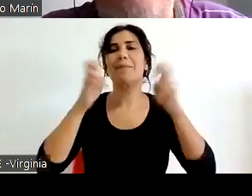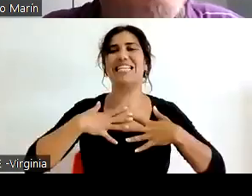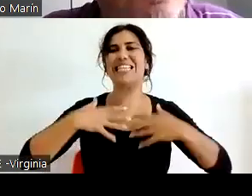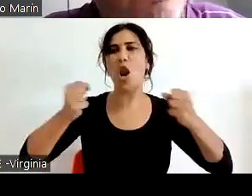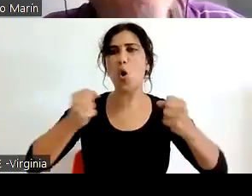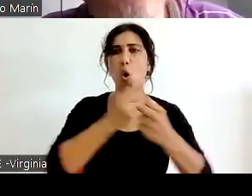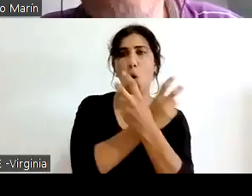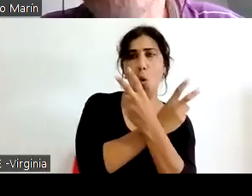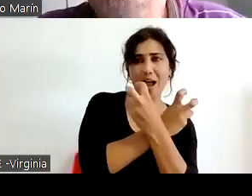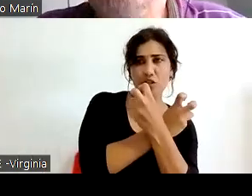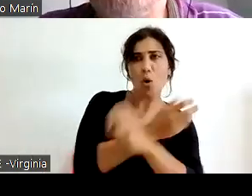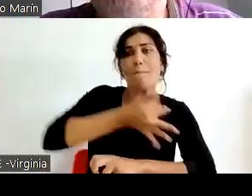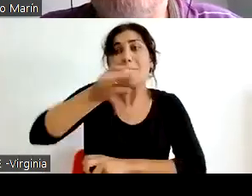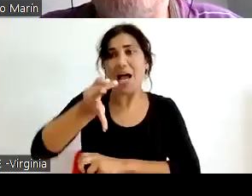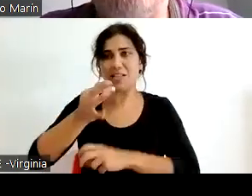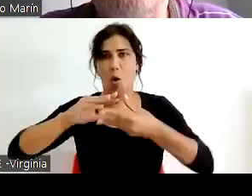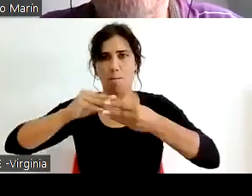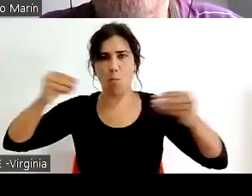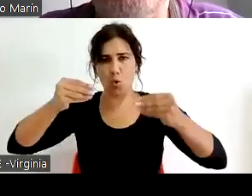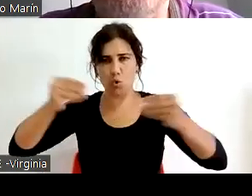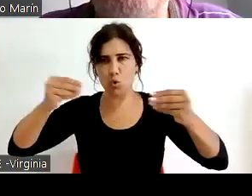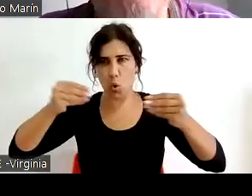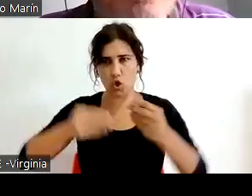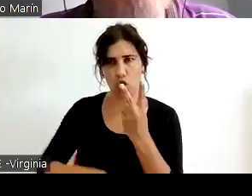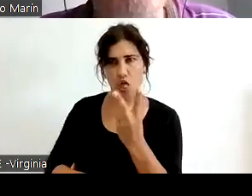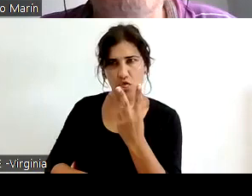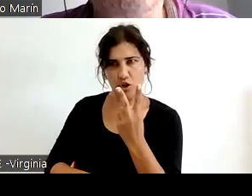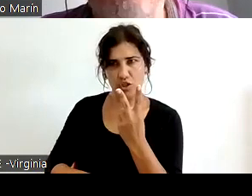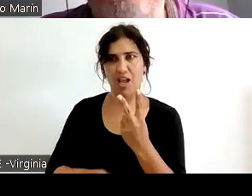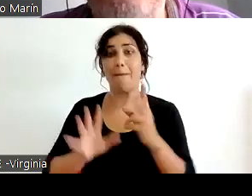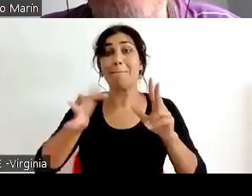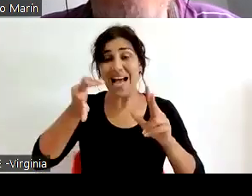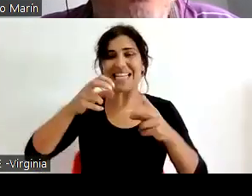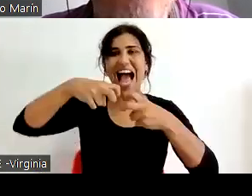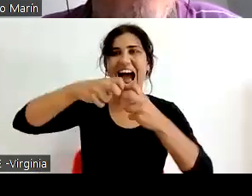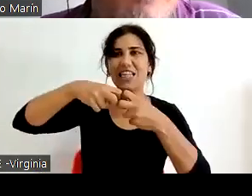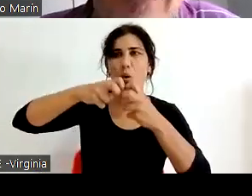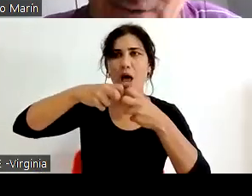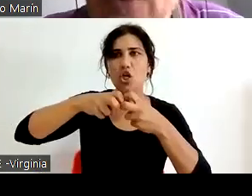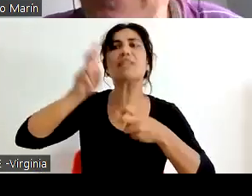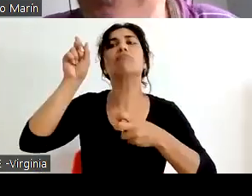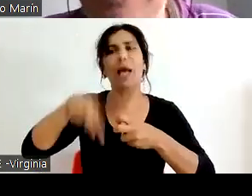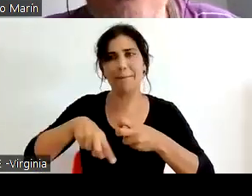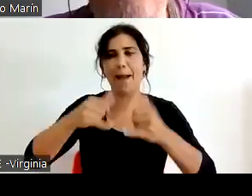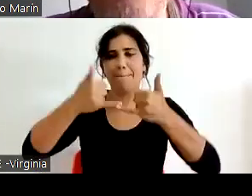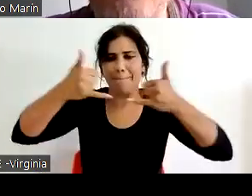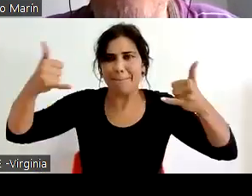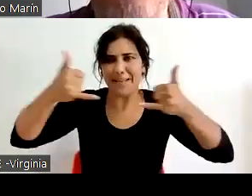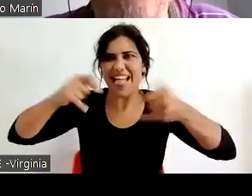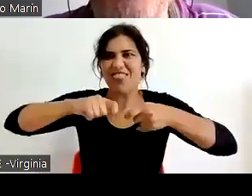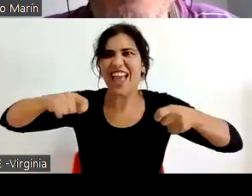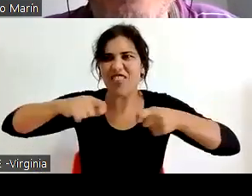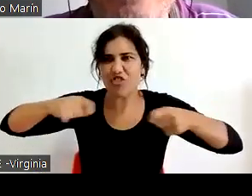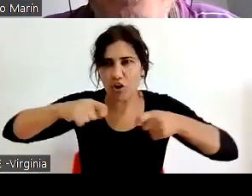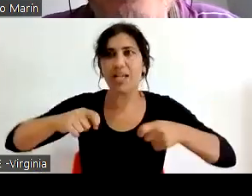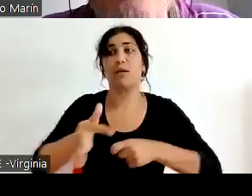de la salud de los huesos y de la salud de nuestras articulaciones y de los músculos, de los tendones y de los